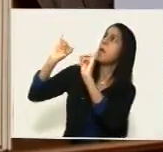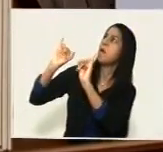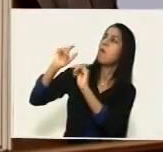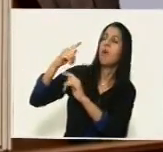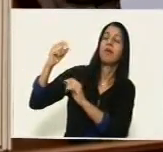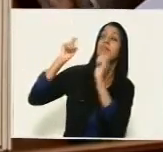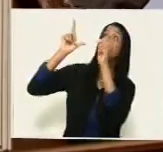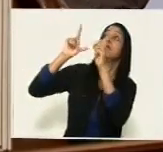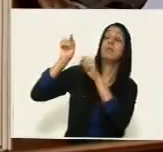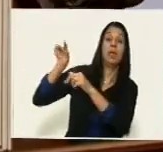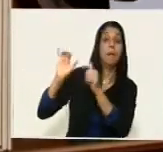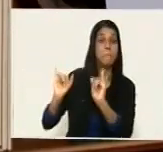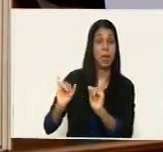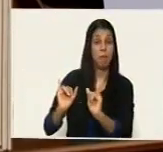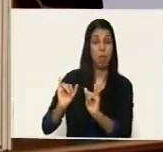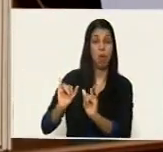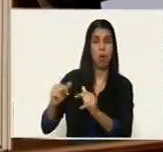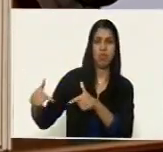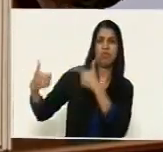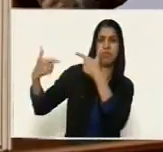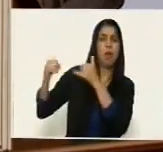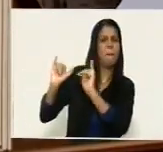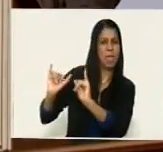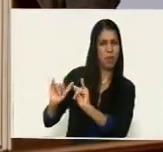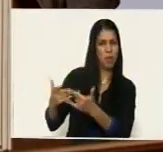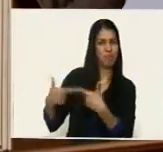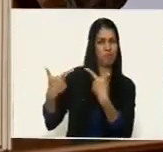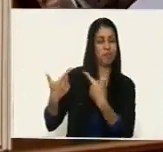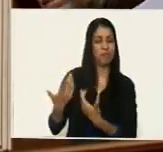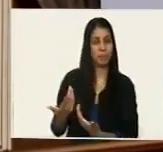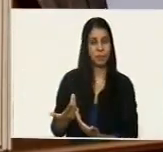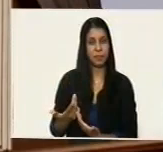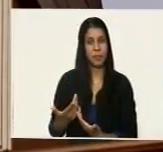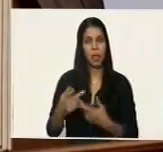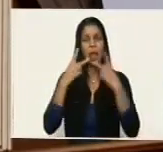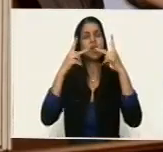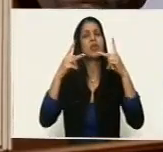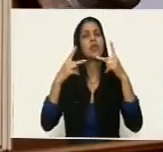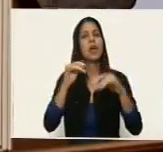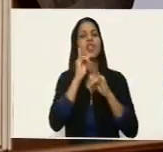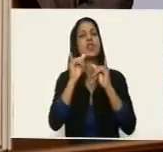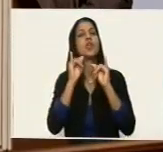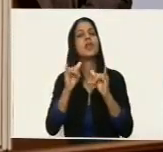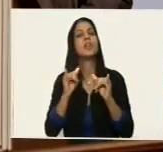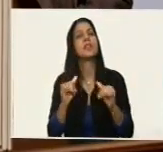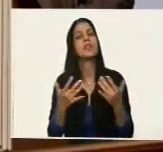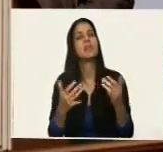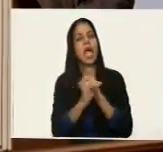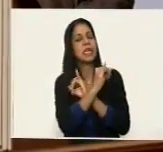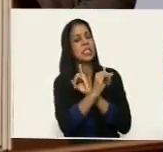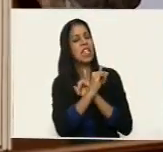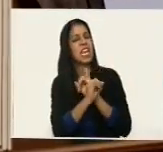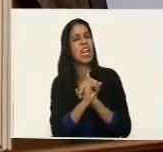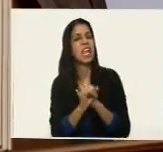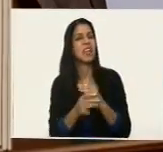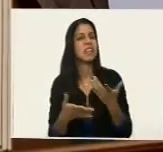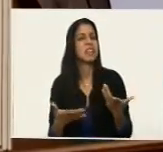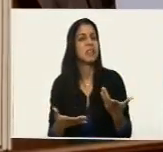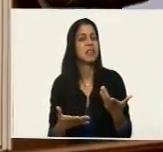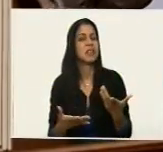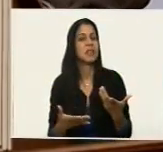Hoy mismo, ¿cuál es la noticia de los periódicos en este momento? Abran sus páginas en internet.